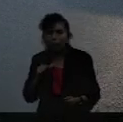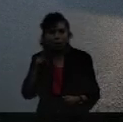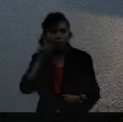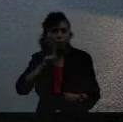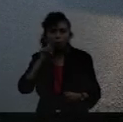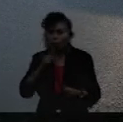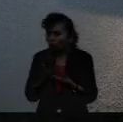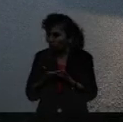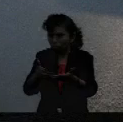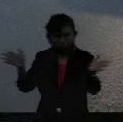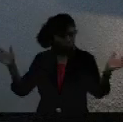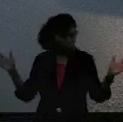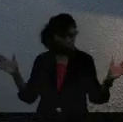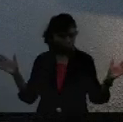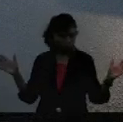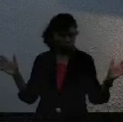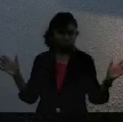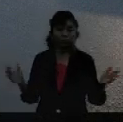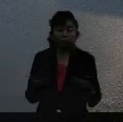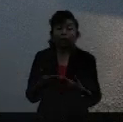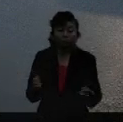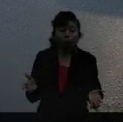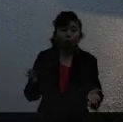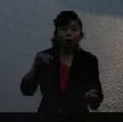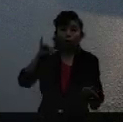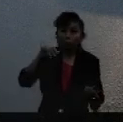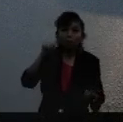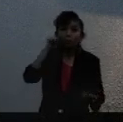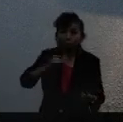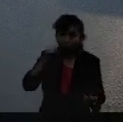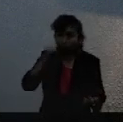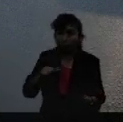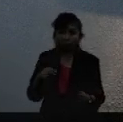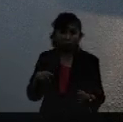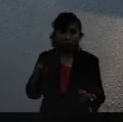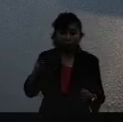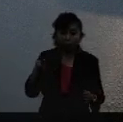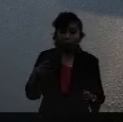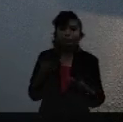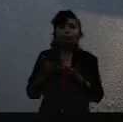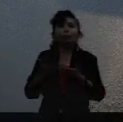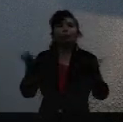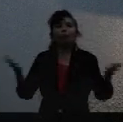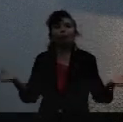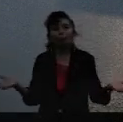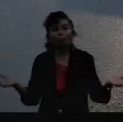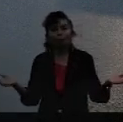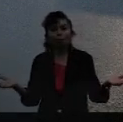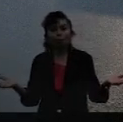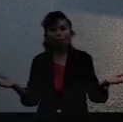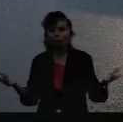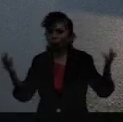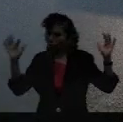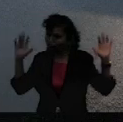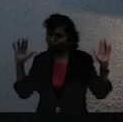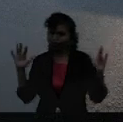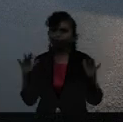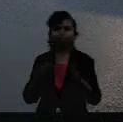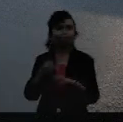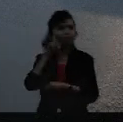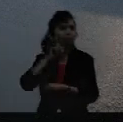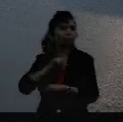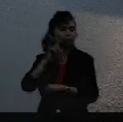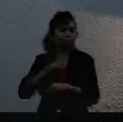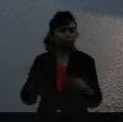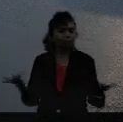de las mujeres Ahora sí siempre Ahora resulta que apenas nos toca Pues